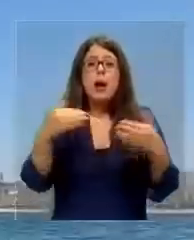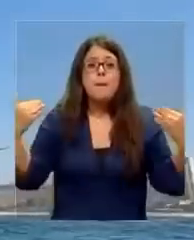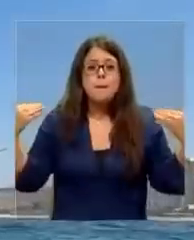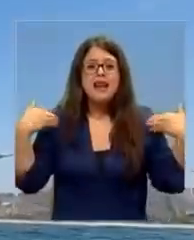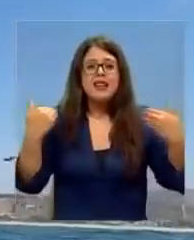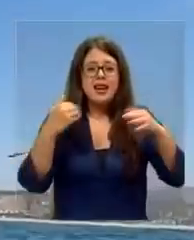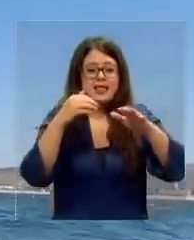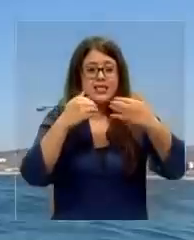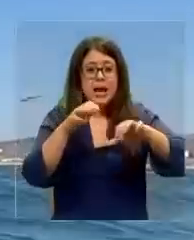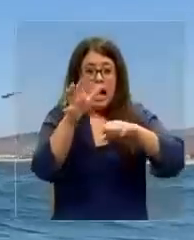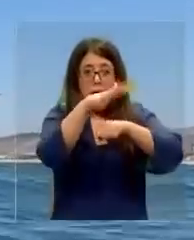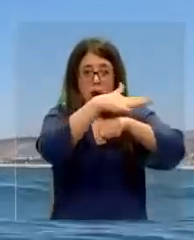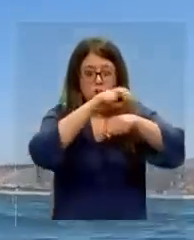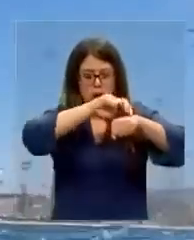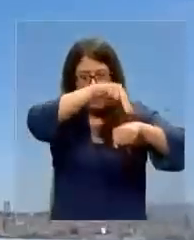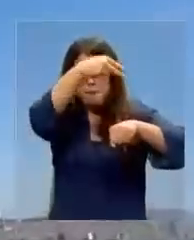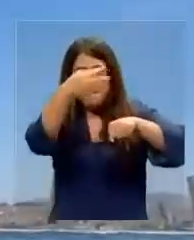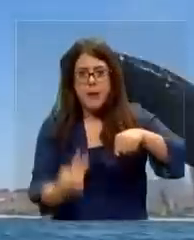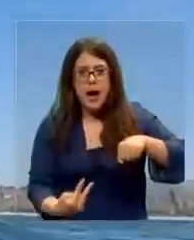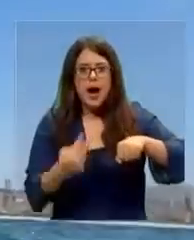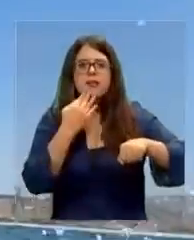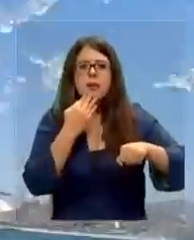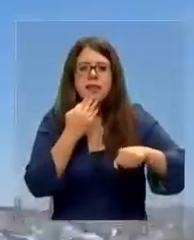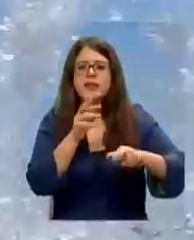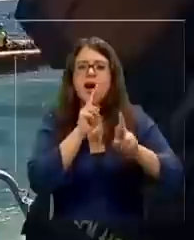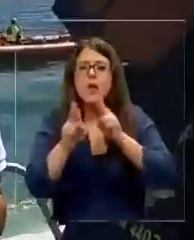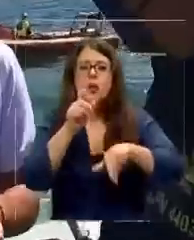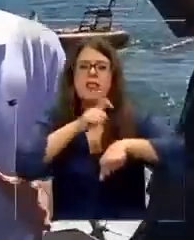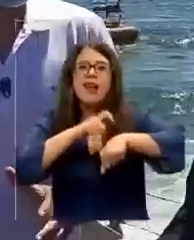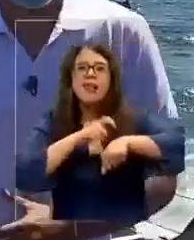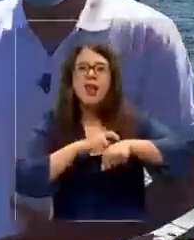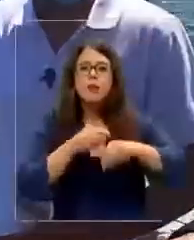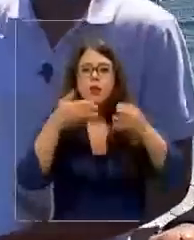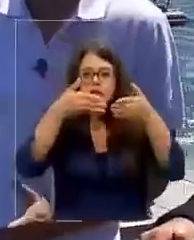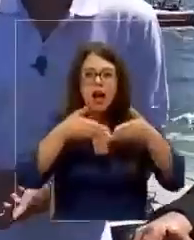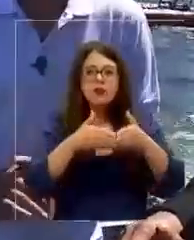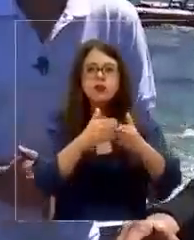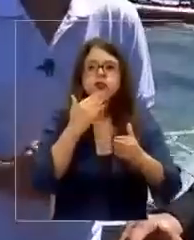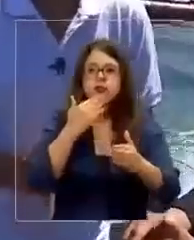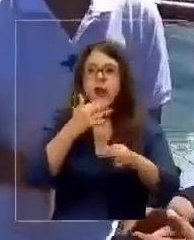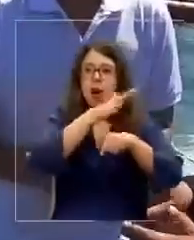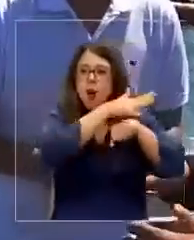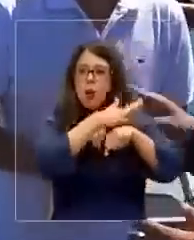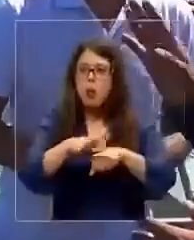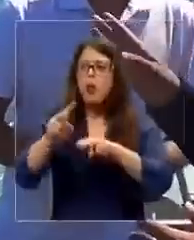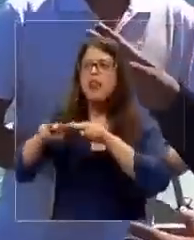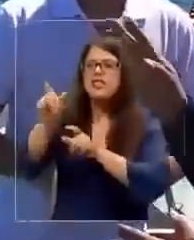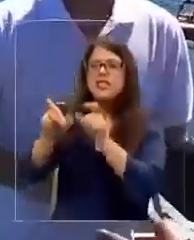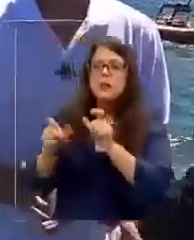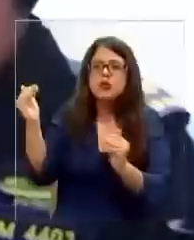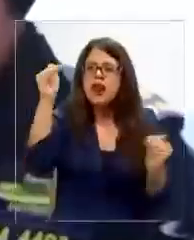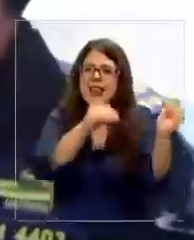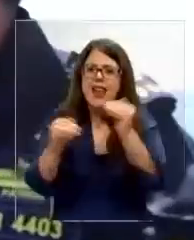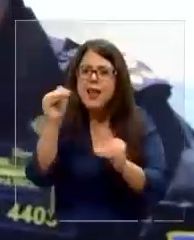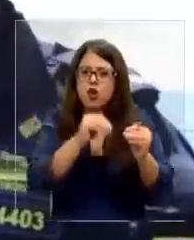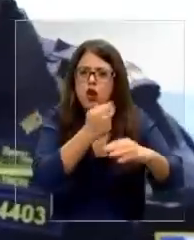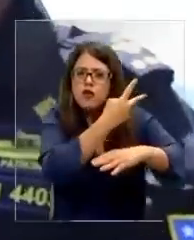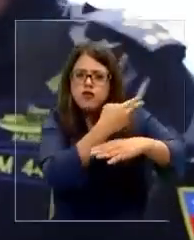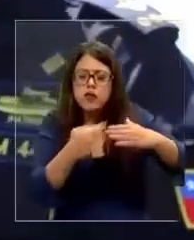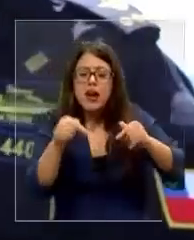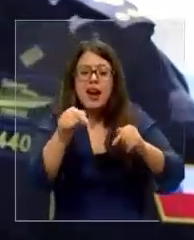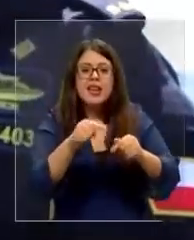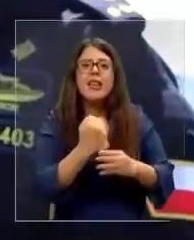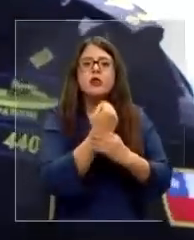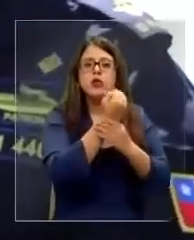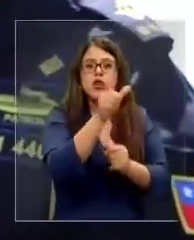y mejorar los tiempos de respuesta tanto por mar como por aire. ¿Qué es lo que están haciendo en este momento los nadadores? Ya, en este momento los nadadores están